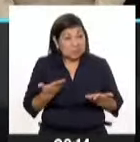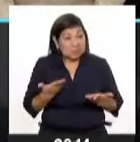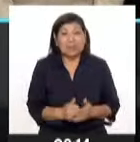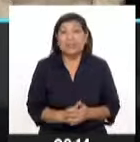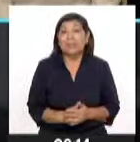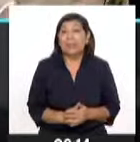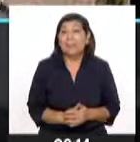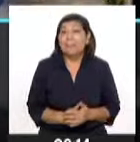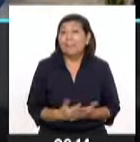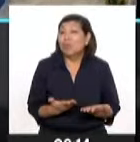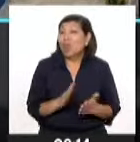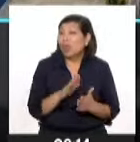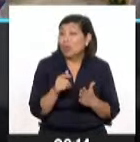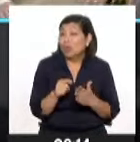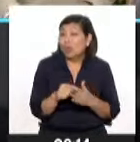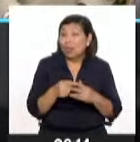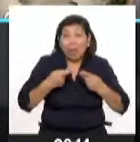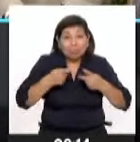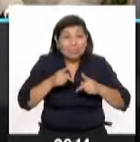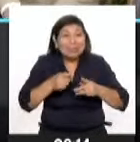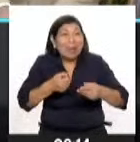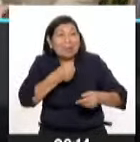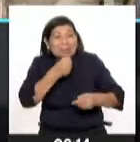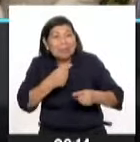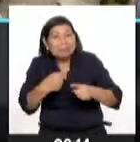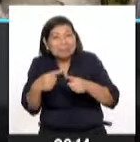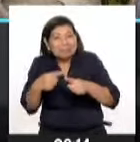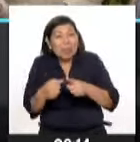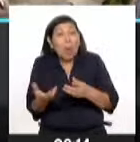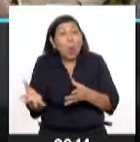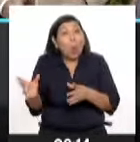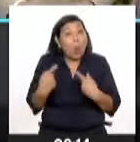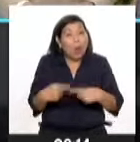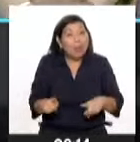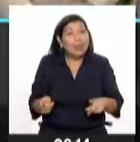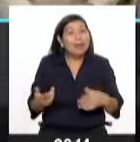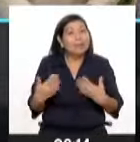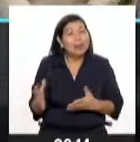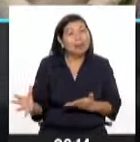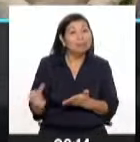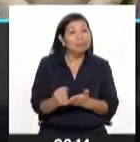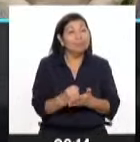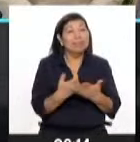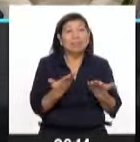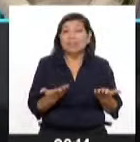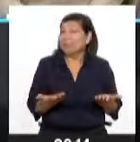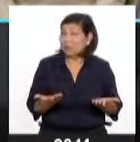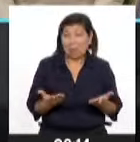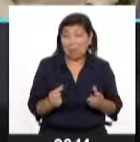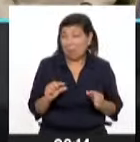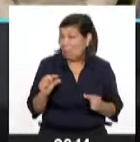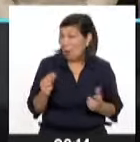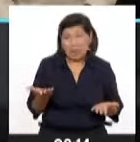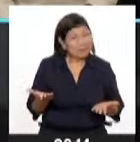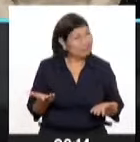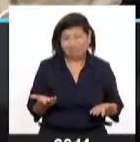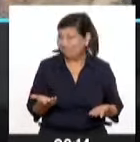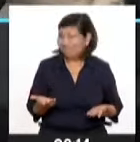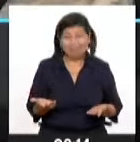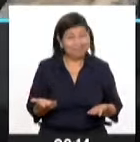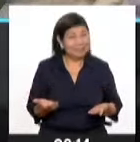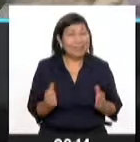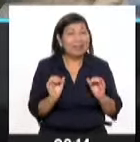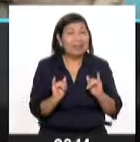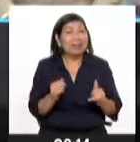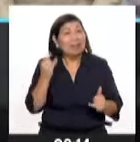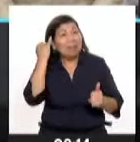circunstancial, todos los medios lo reportan, pero cuando se recupera, los que lo reportan son muy pocos, de tal manera que